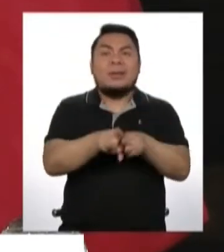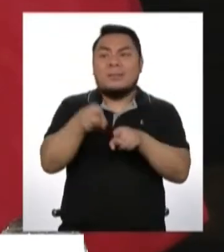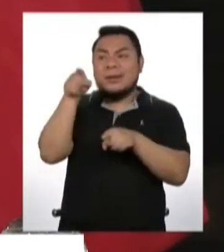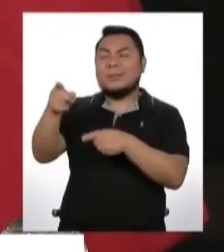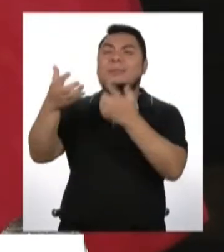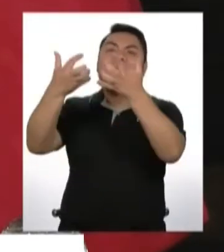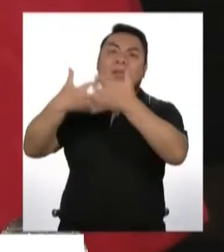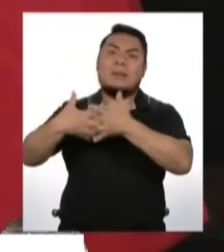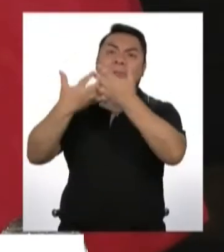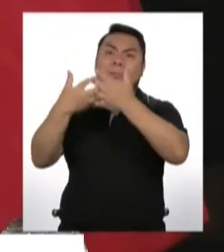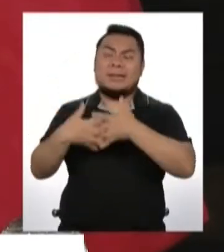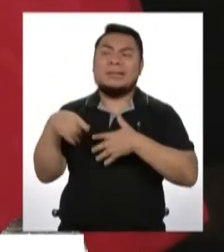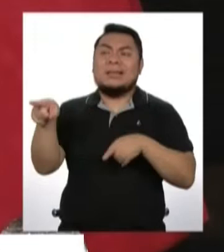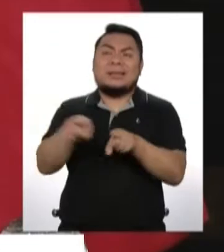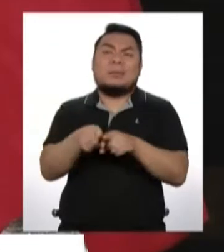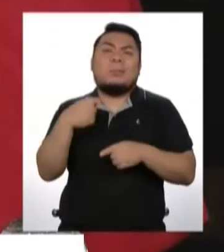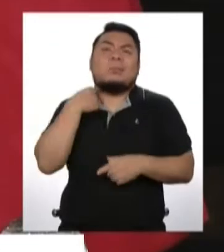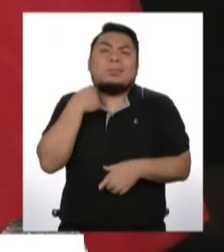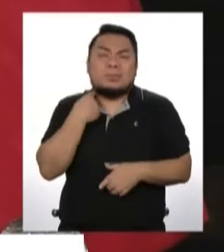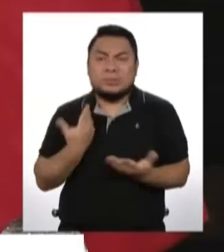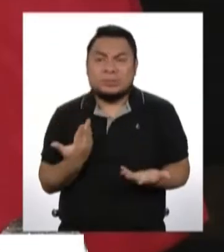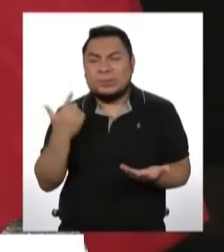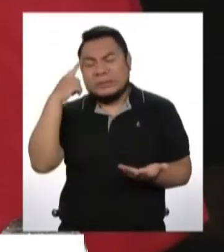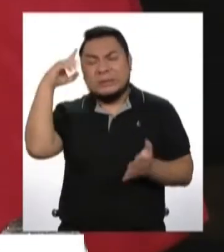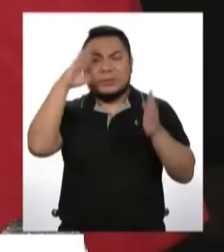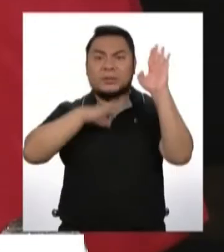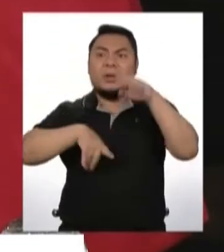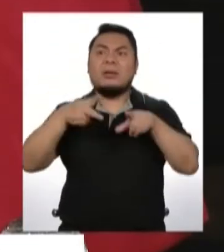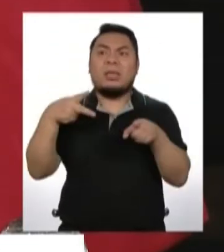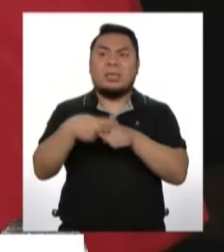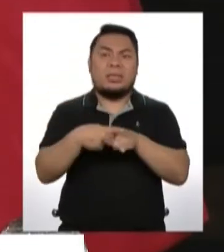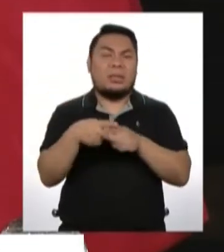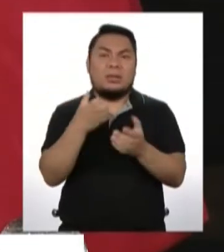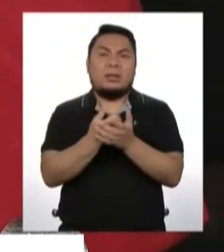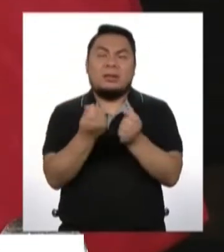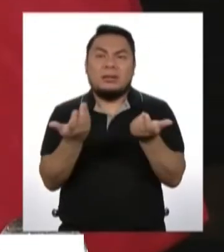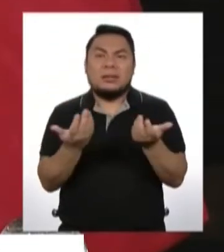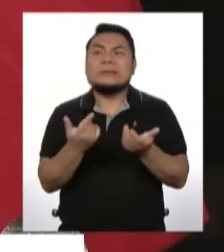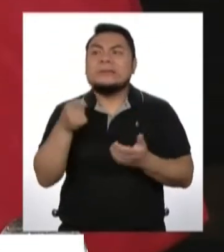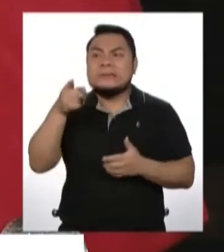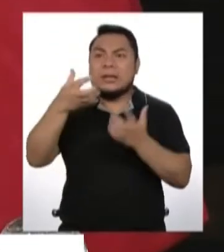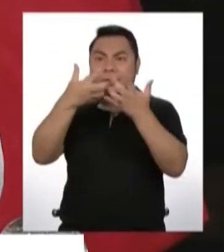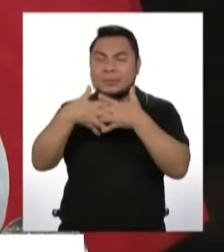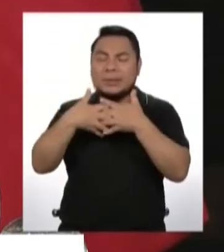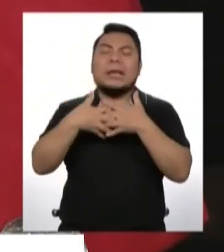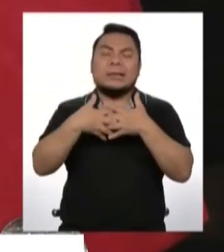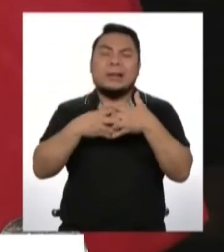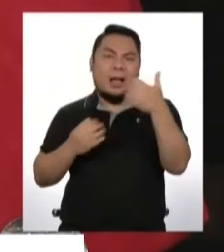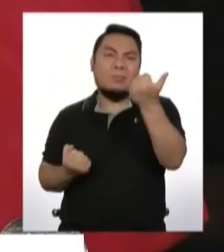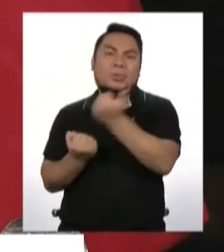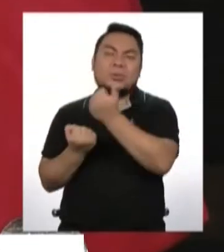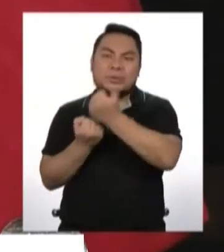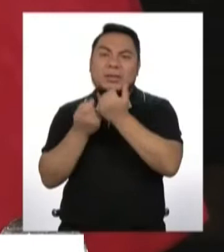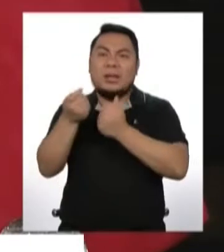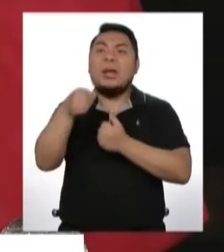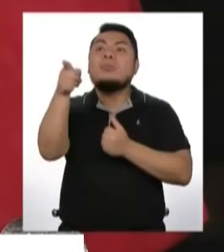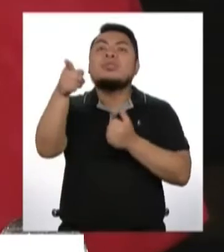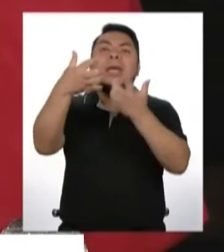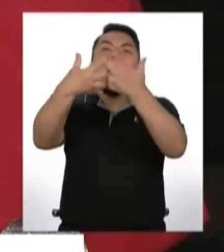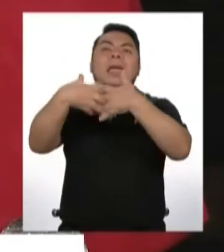también se ven afectadas con esta paralización de actividades económicas. Y los atendemos a las empresas porque detrás de las empresas